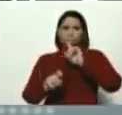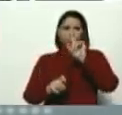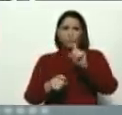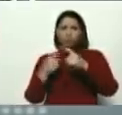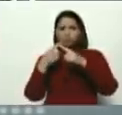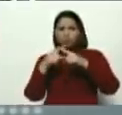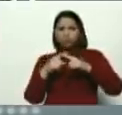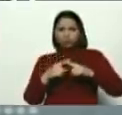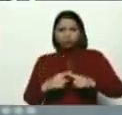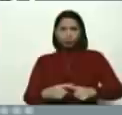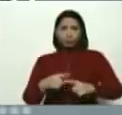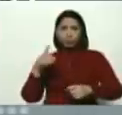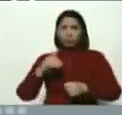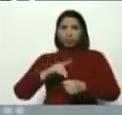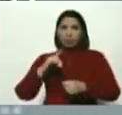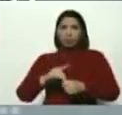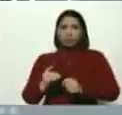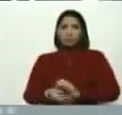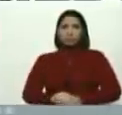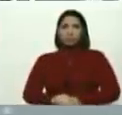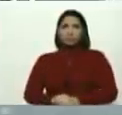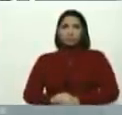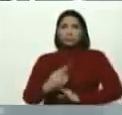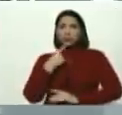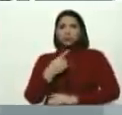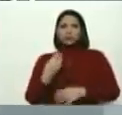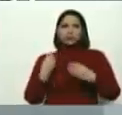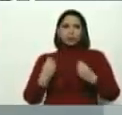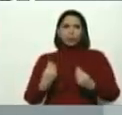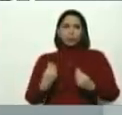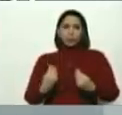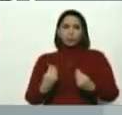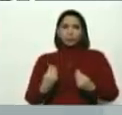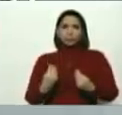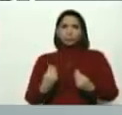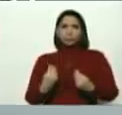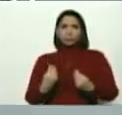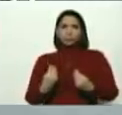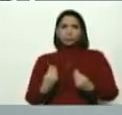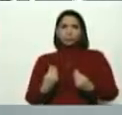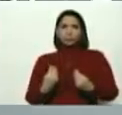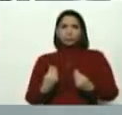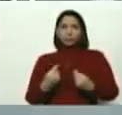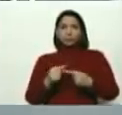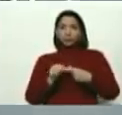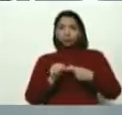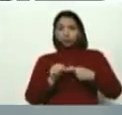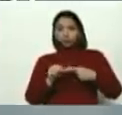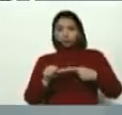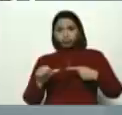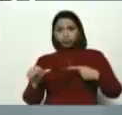estadísticas, big data, que dice cómo se comportó esta semana.